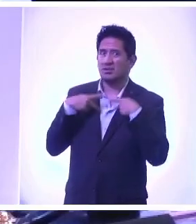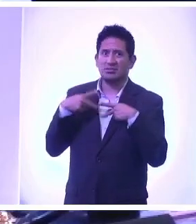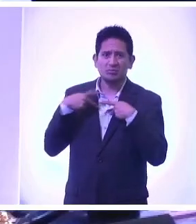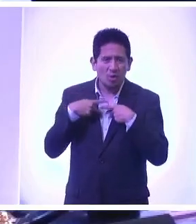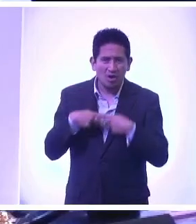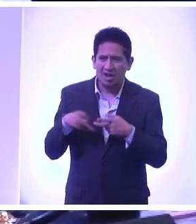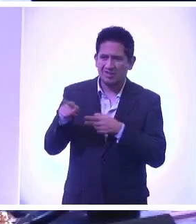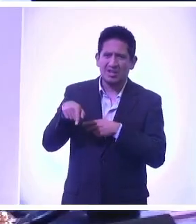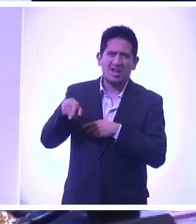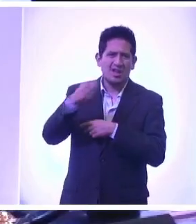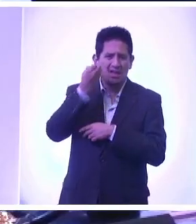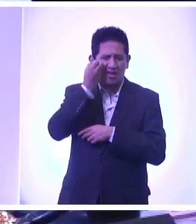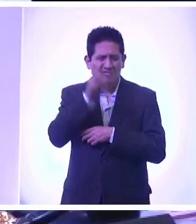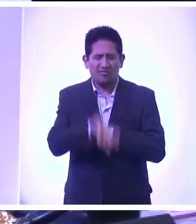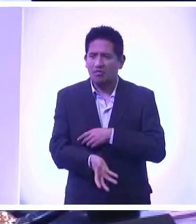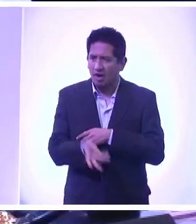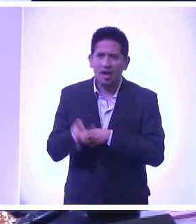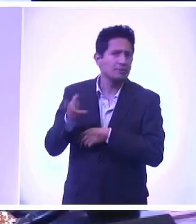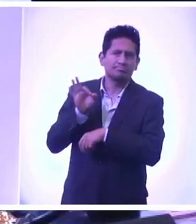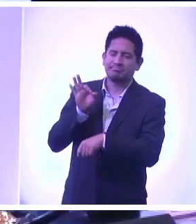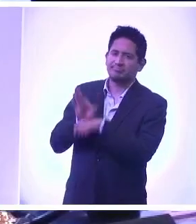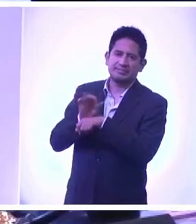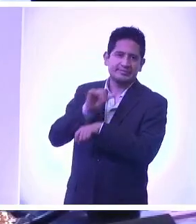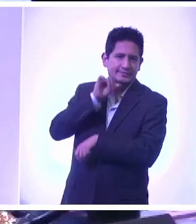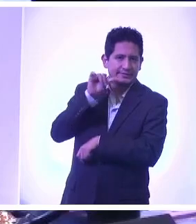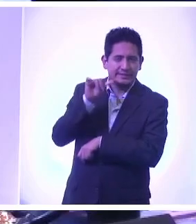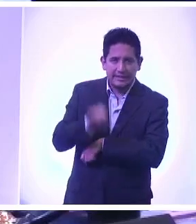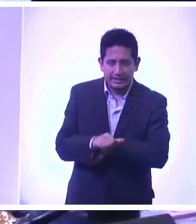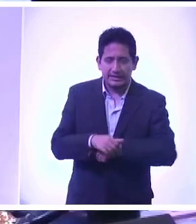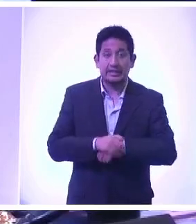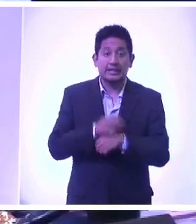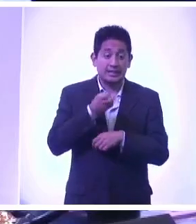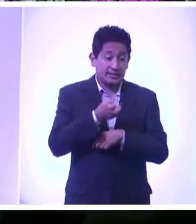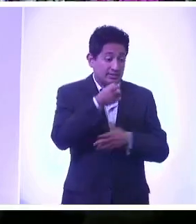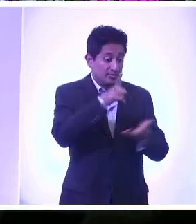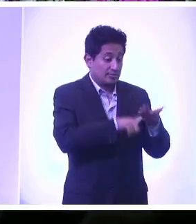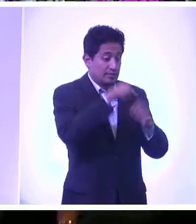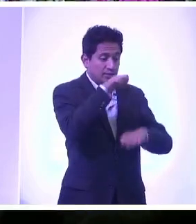industrial y empresarial lo entendemos perfectamente gracias